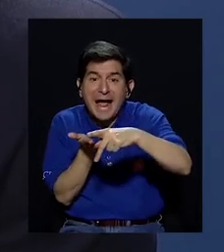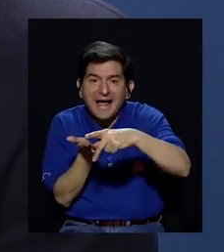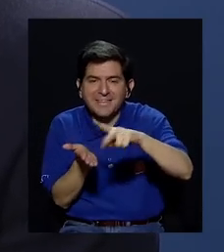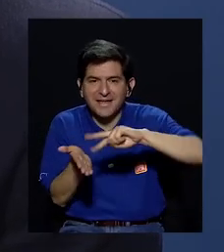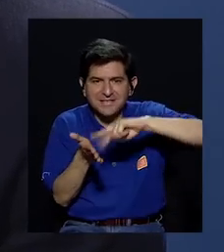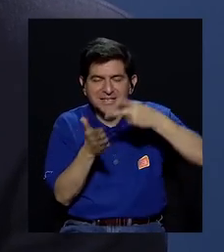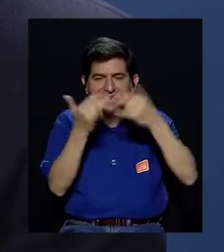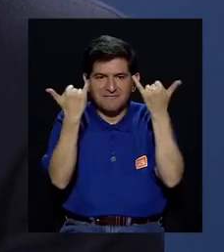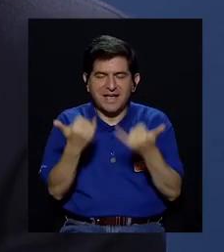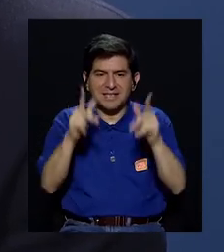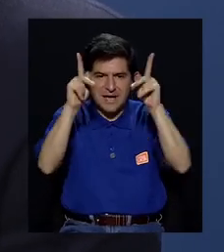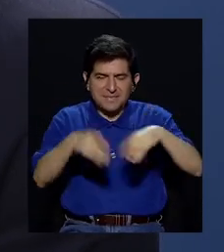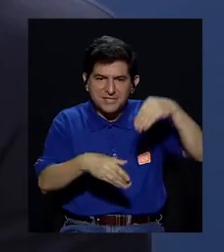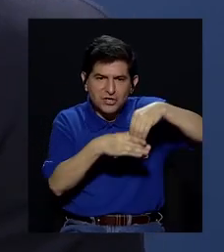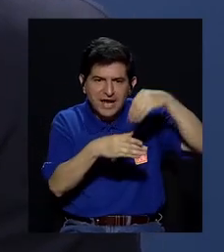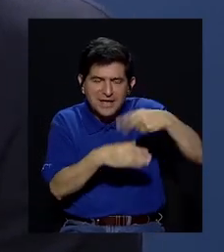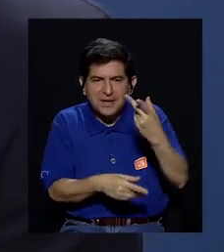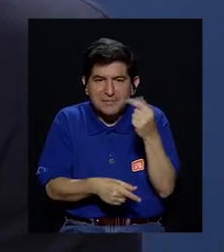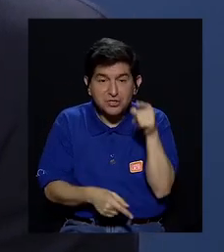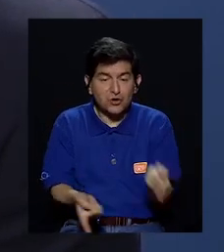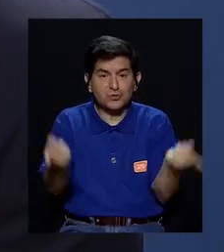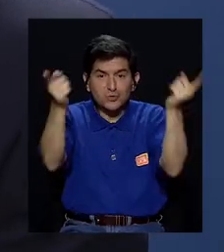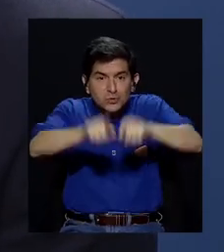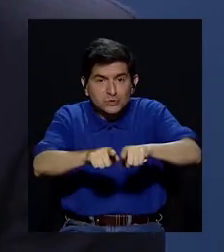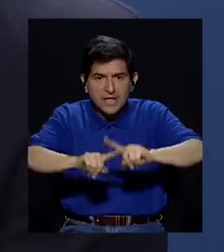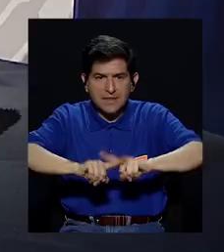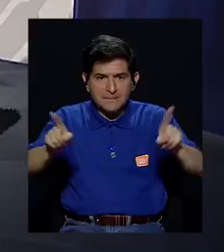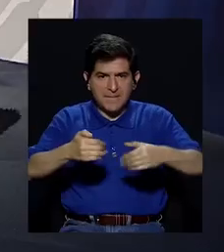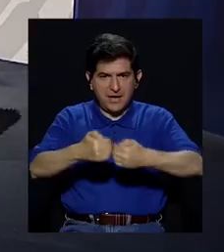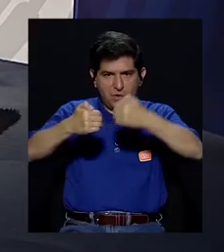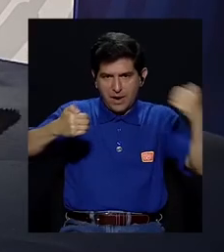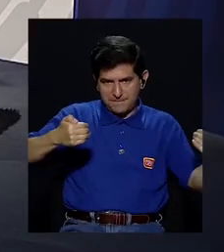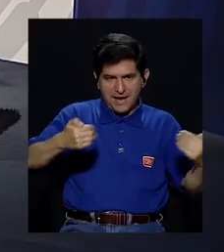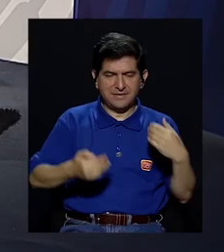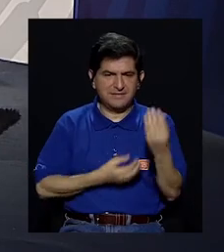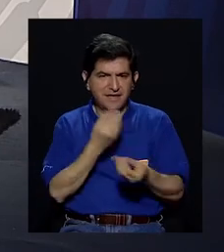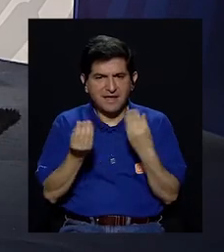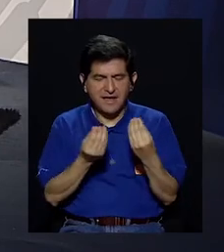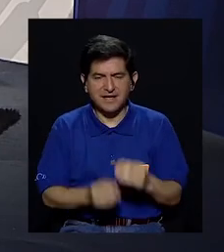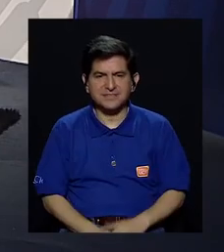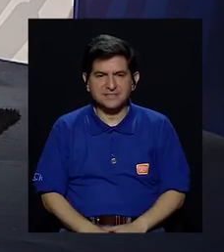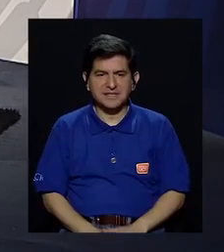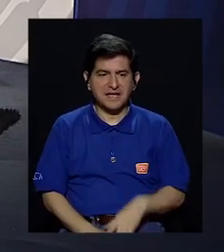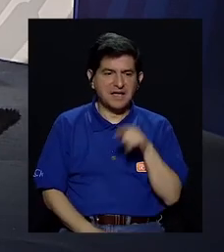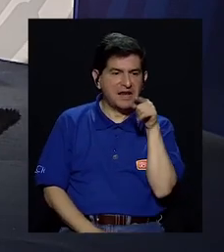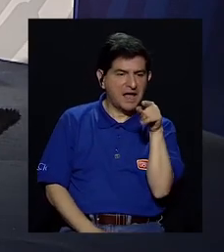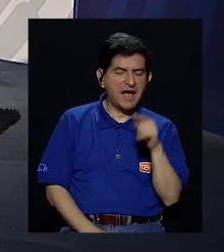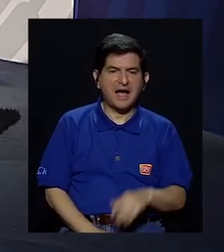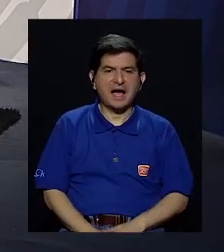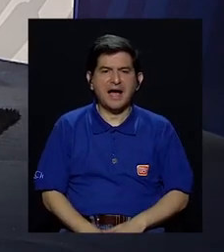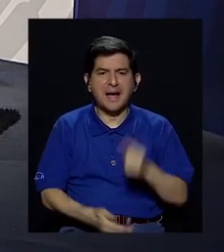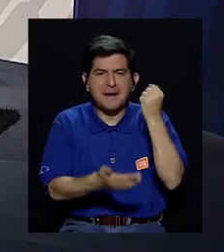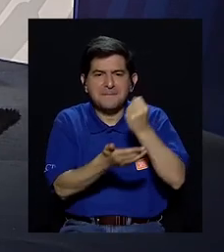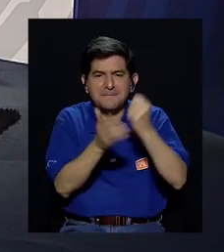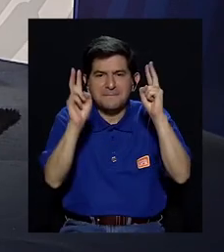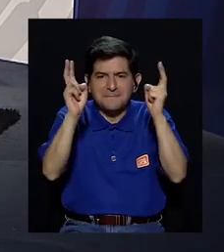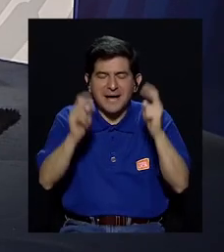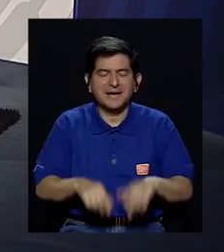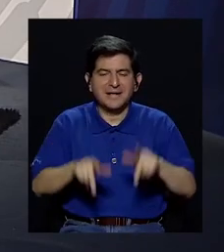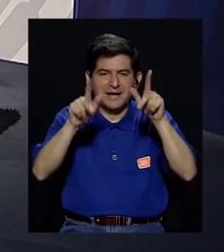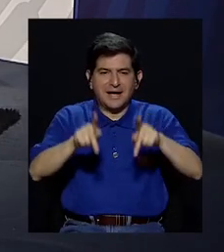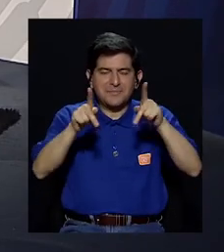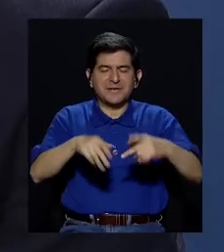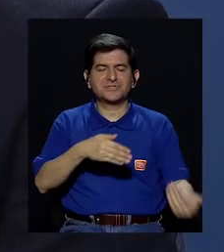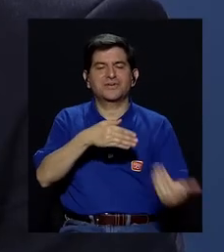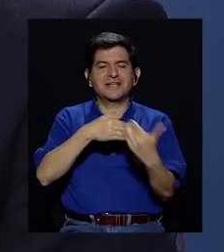o sea quiere decir que ya hay alguien invirtiendo su dinero en que sucede pero aparte de eso lo que han hecho es crear reconocimiento de marca las figuras que